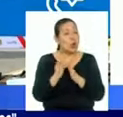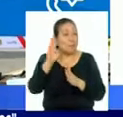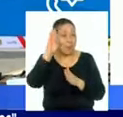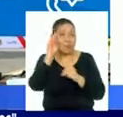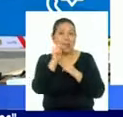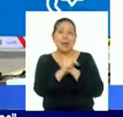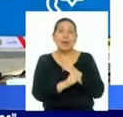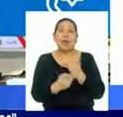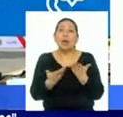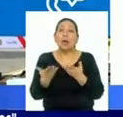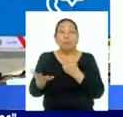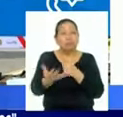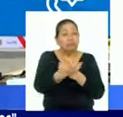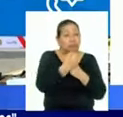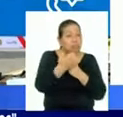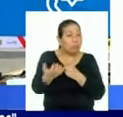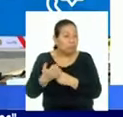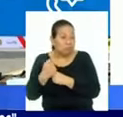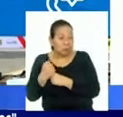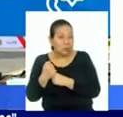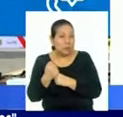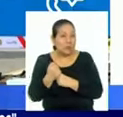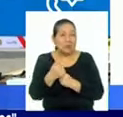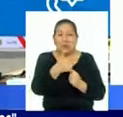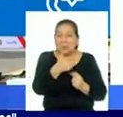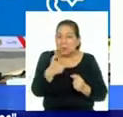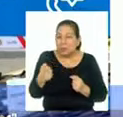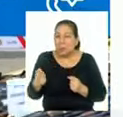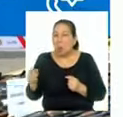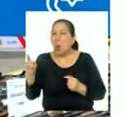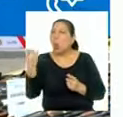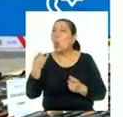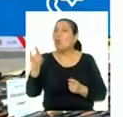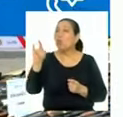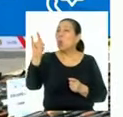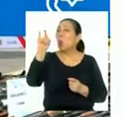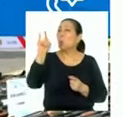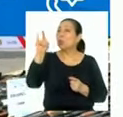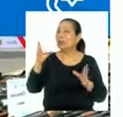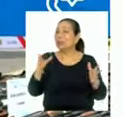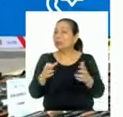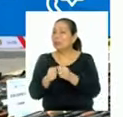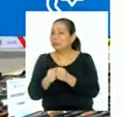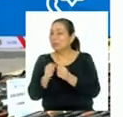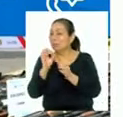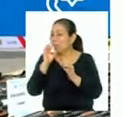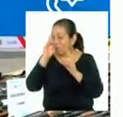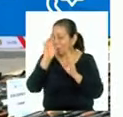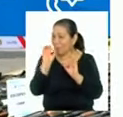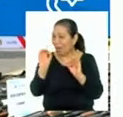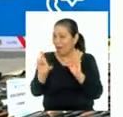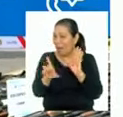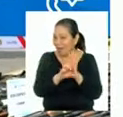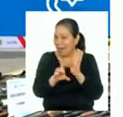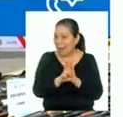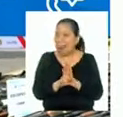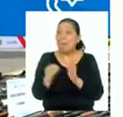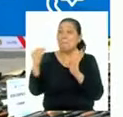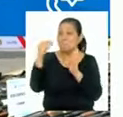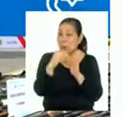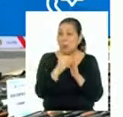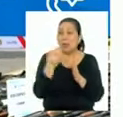Policía Nacional a incautar aquellas armas que son usadas de manera inadecuada fuera del marco de la ley. Pusimos